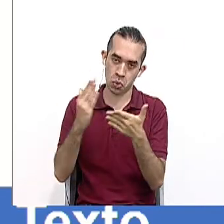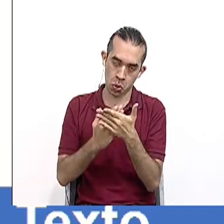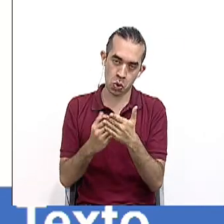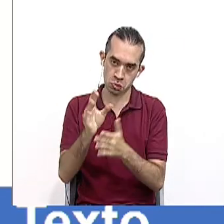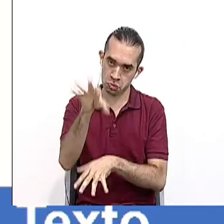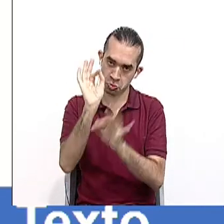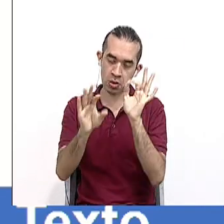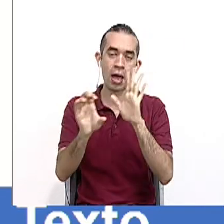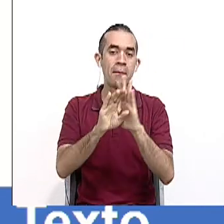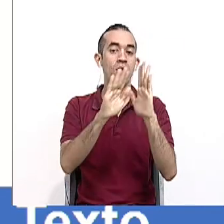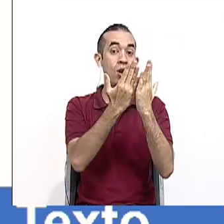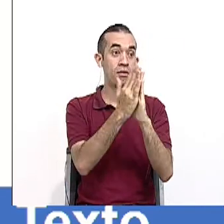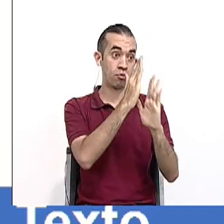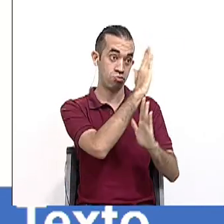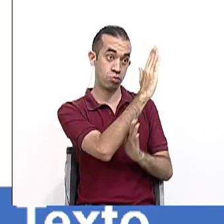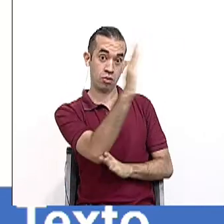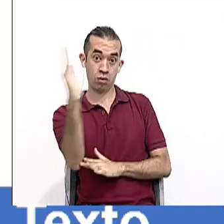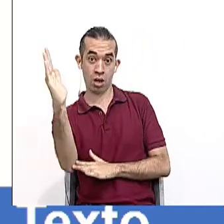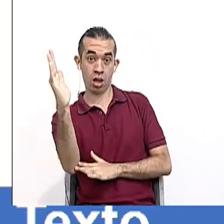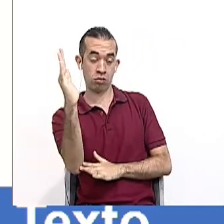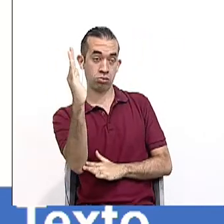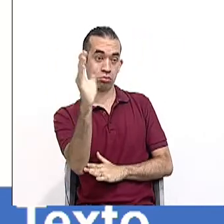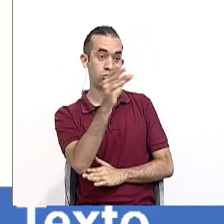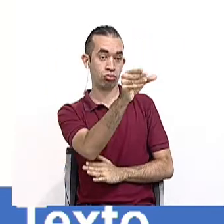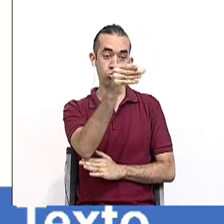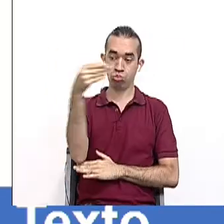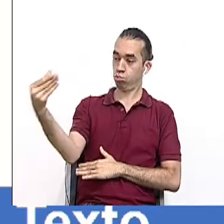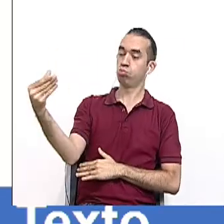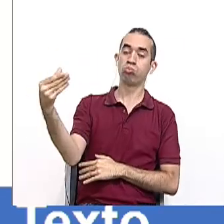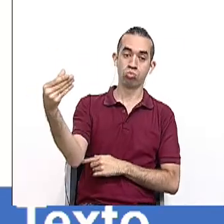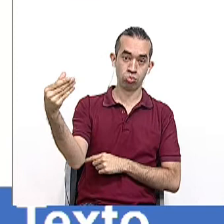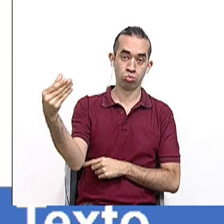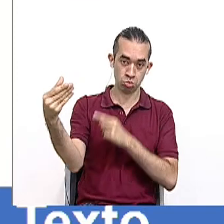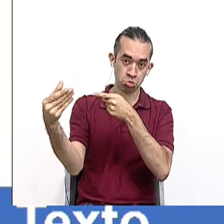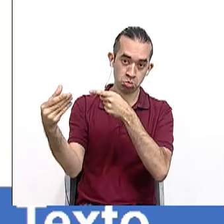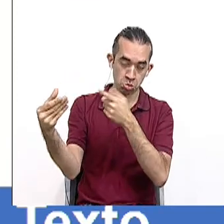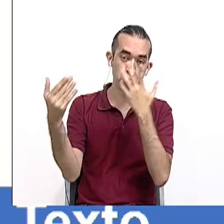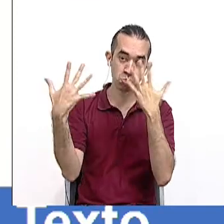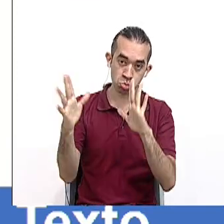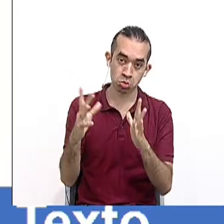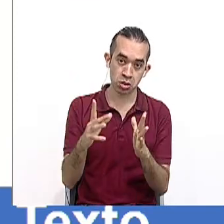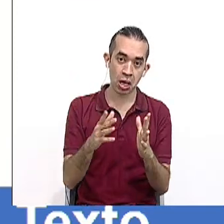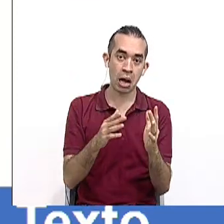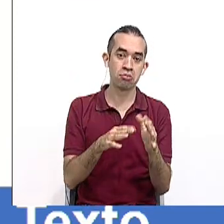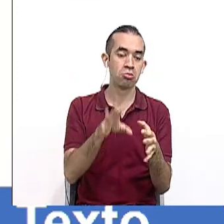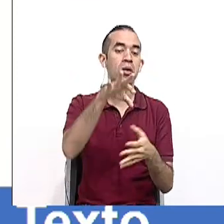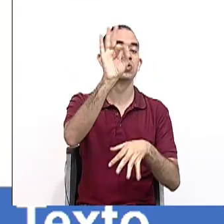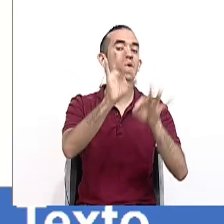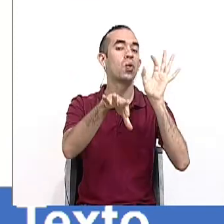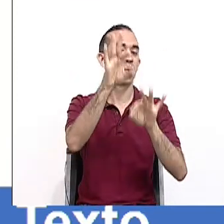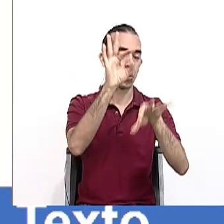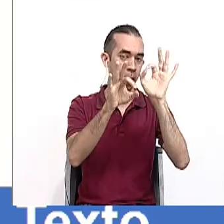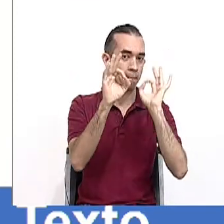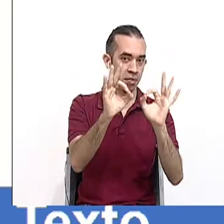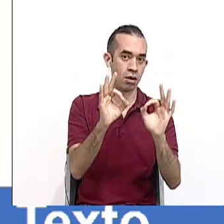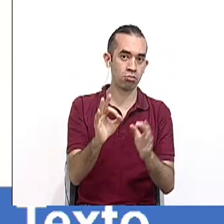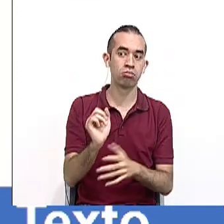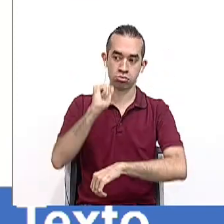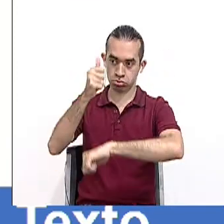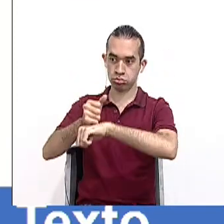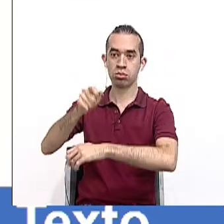de biblioteca, sabemos que son textos que han pasado por un filtro, tienen un